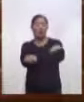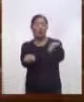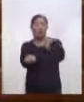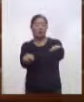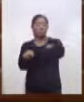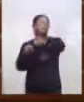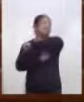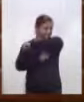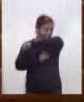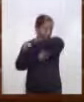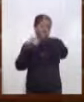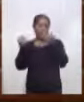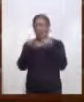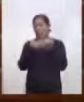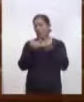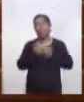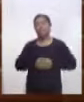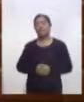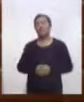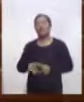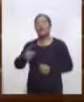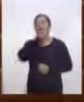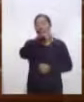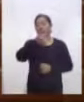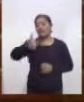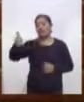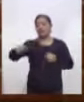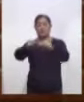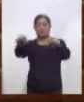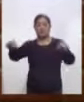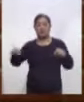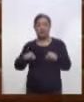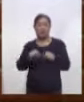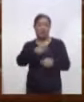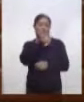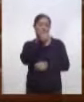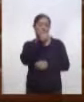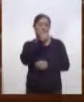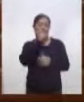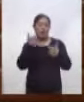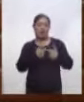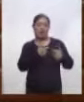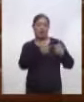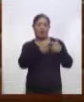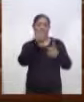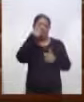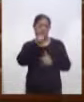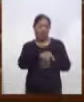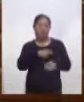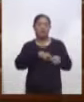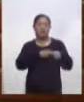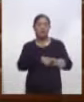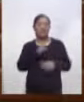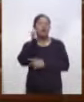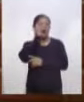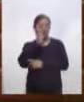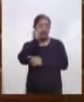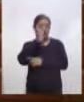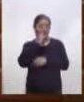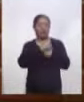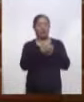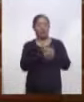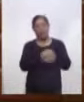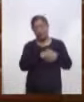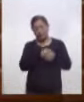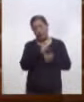bueno, en sus salones, en cada grupo se organizan los padres de familia para mantener jabón, para estarse lavando las manos, mantener